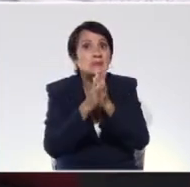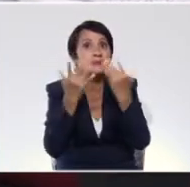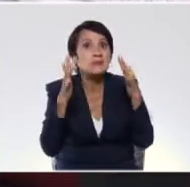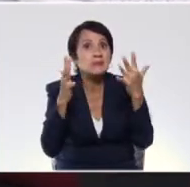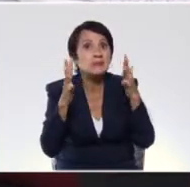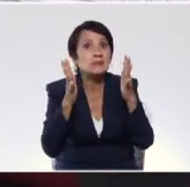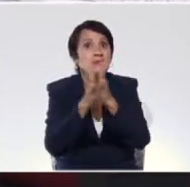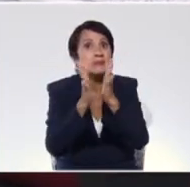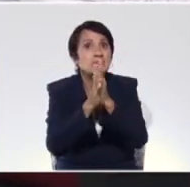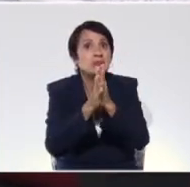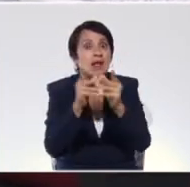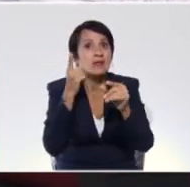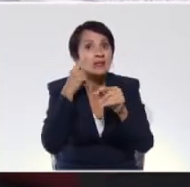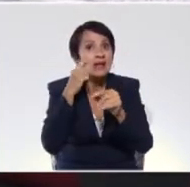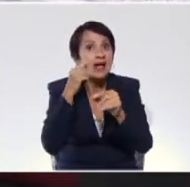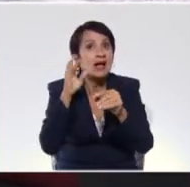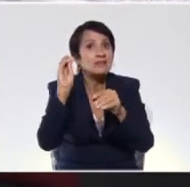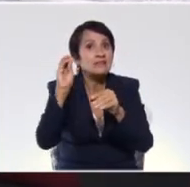Carolina.